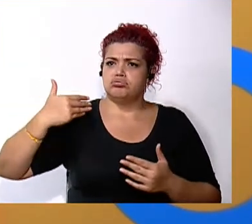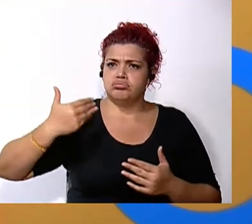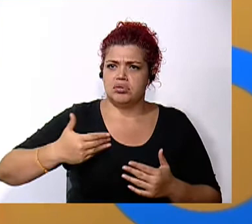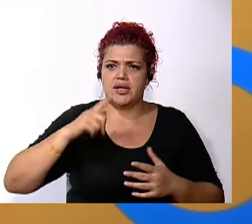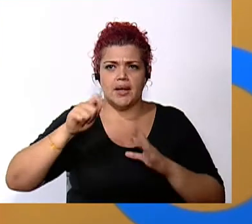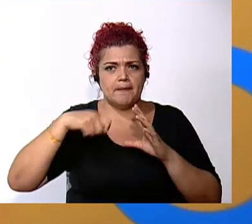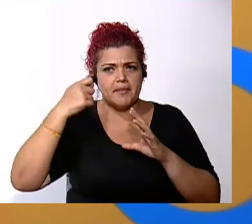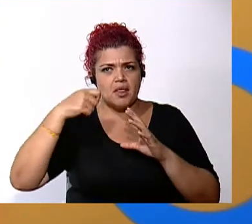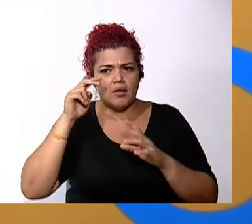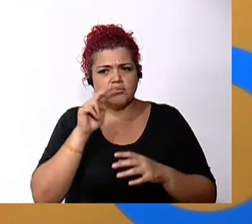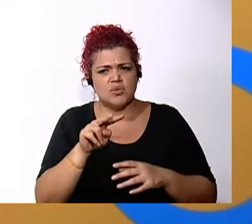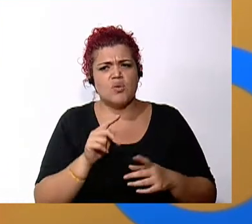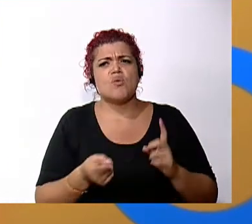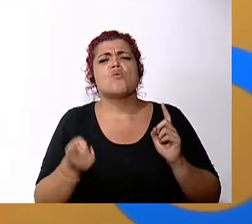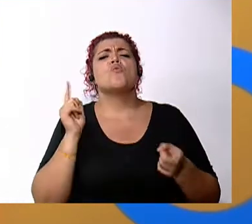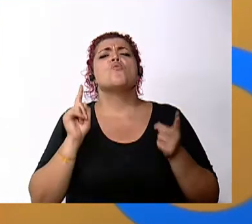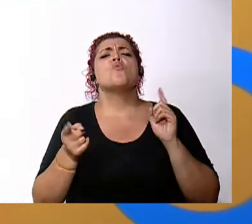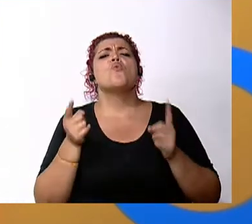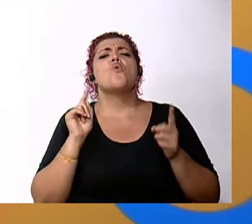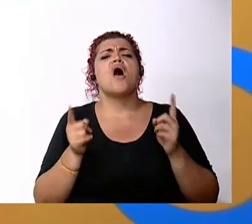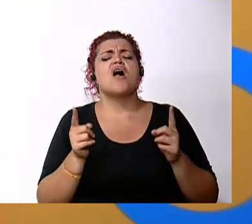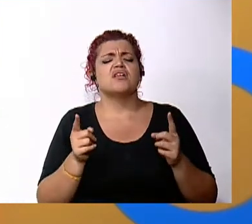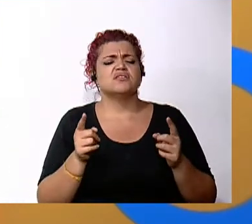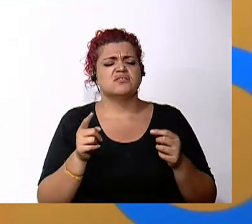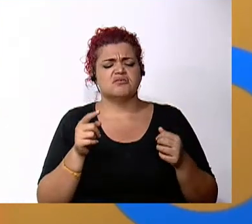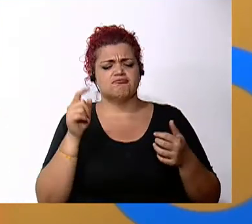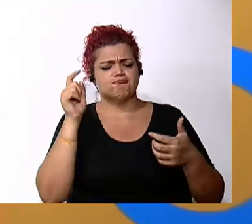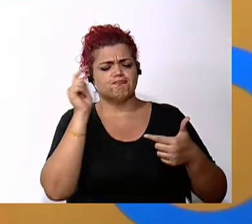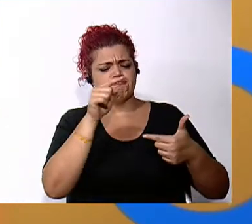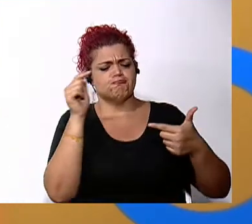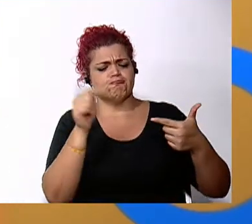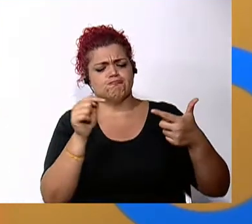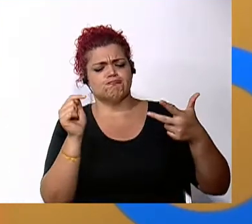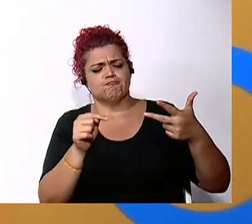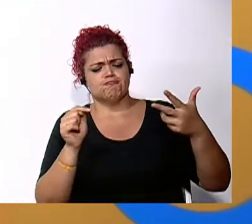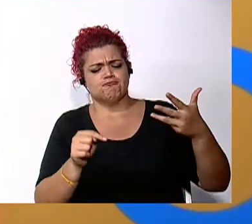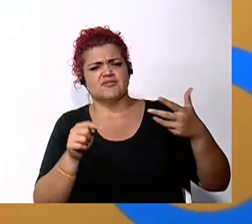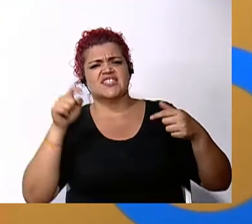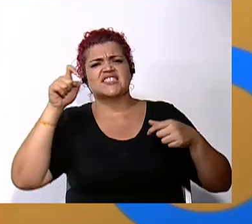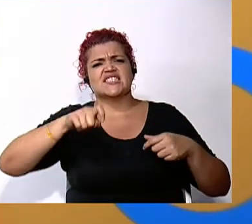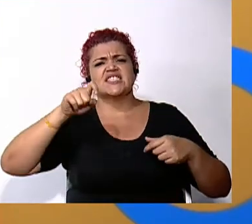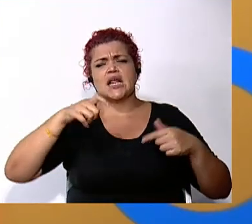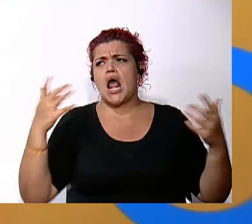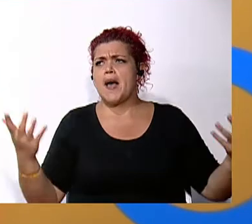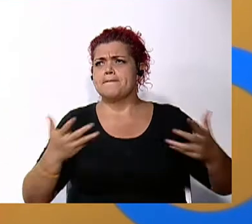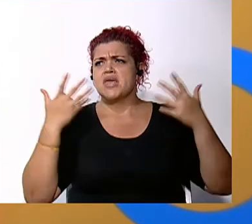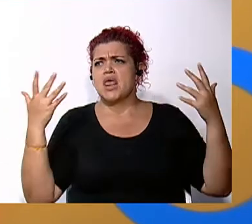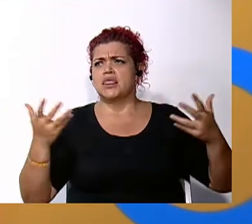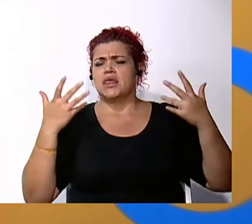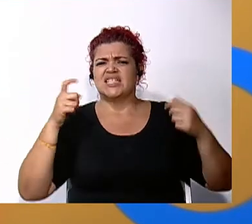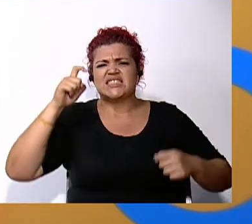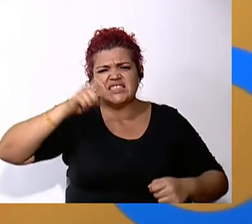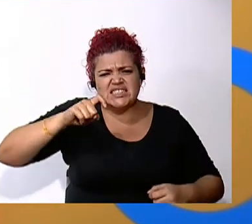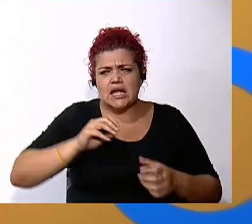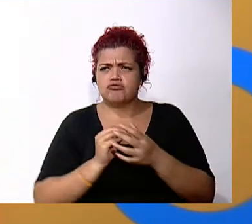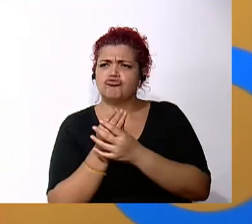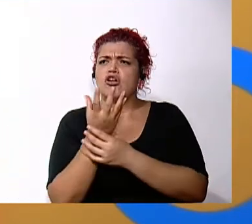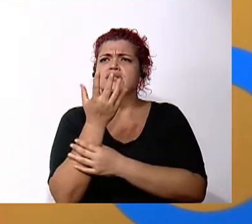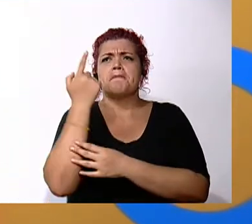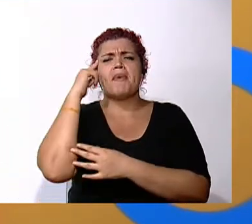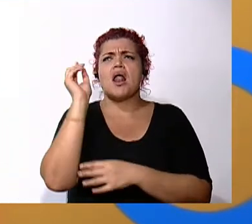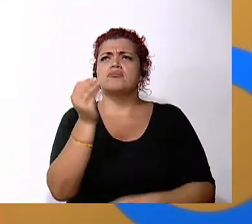ver. ¿Cuáles componentes del ambiente utilizan las plantas para su alimentación y